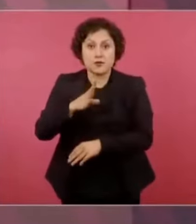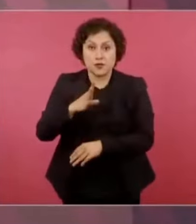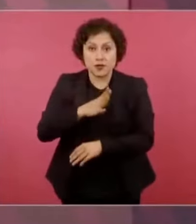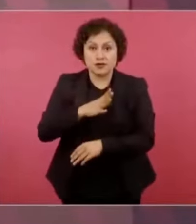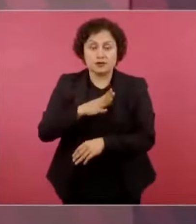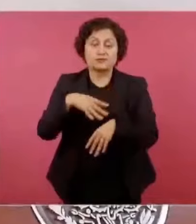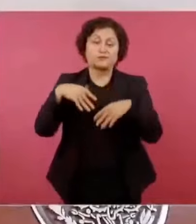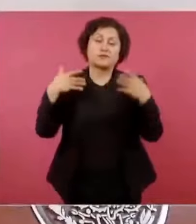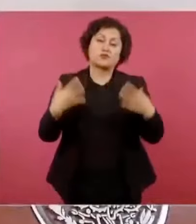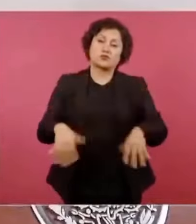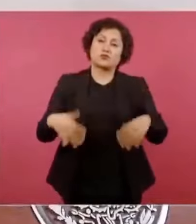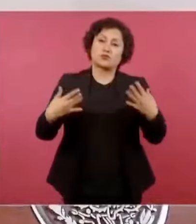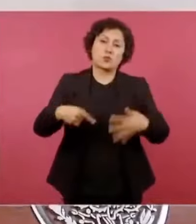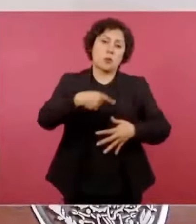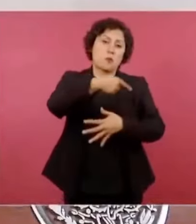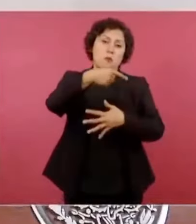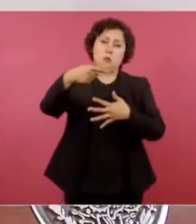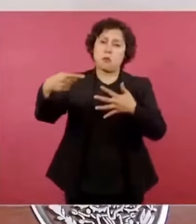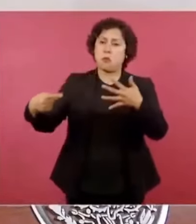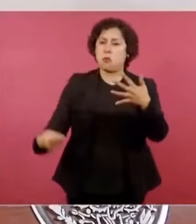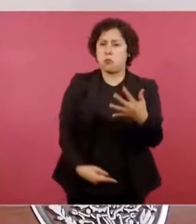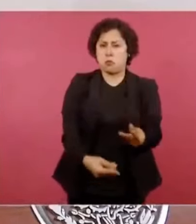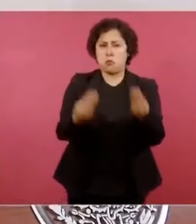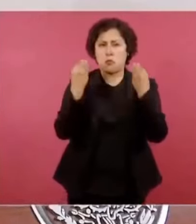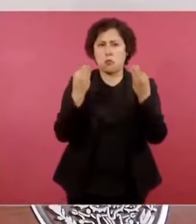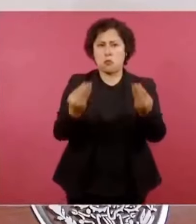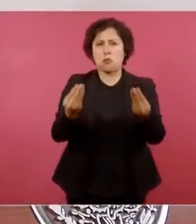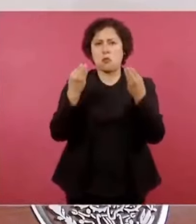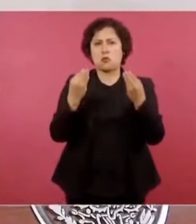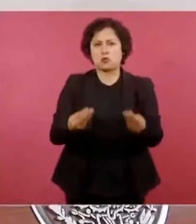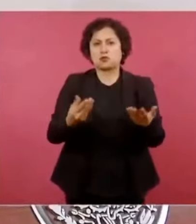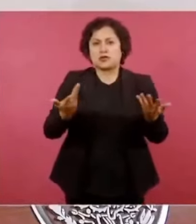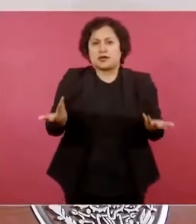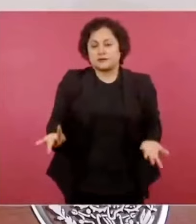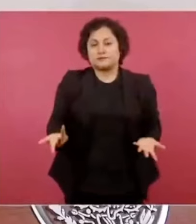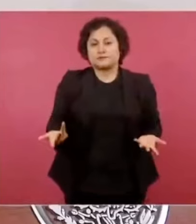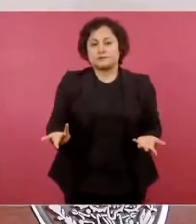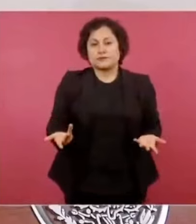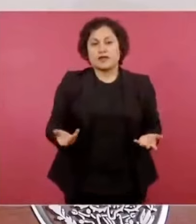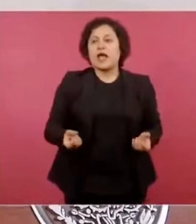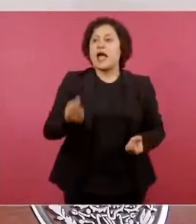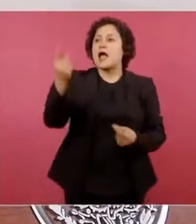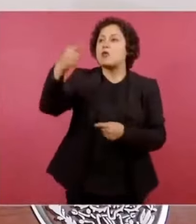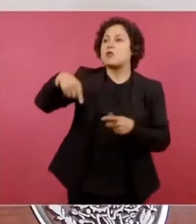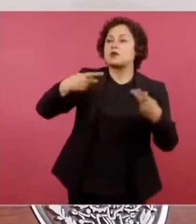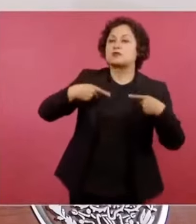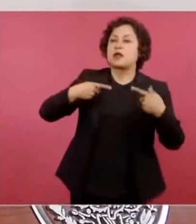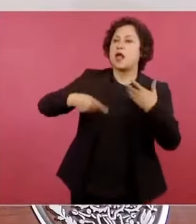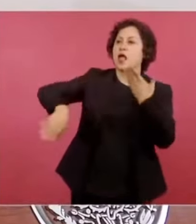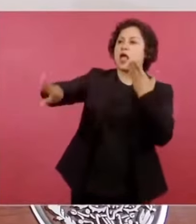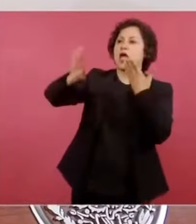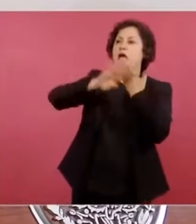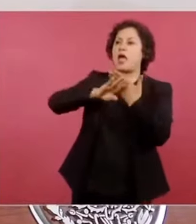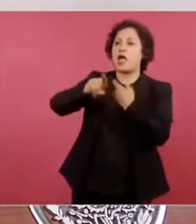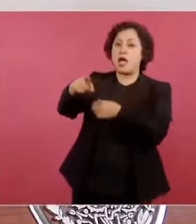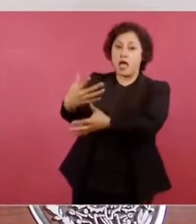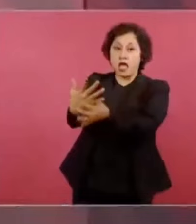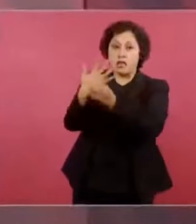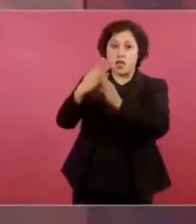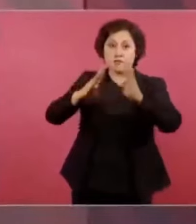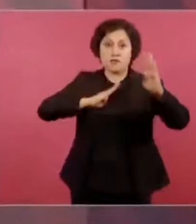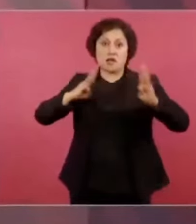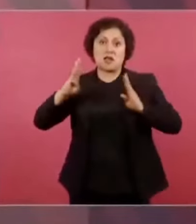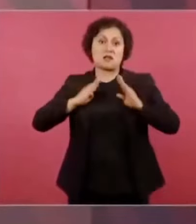En fin, en vez de militarizar al país como sostienen nuestros supositores, estamos dejando de manifiesto que los